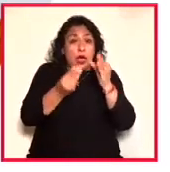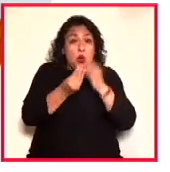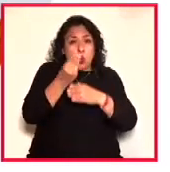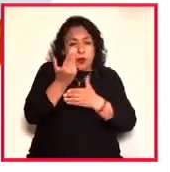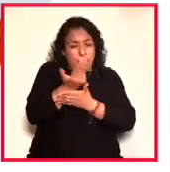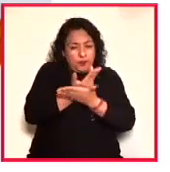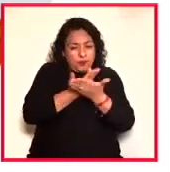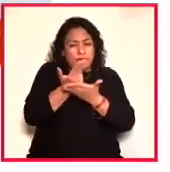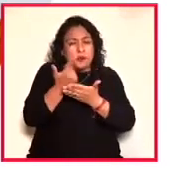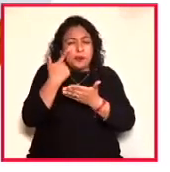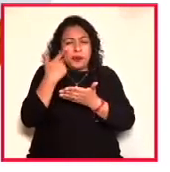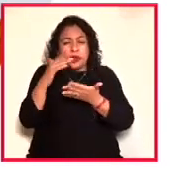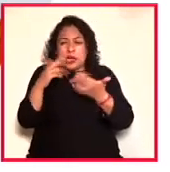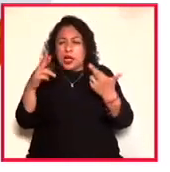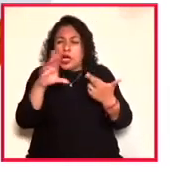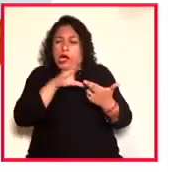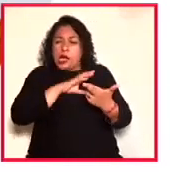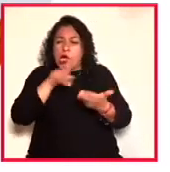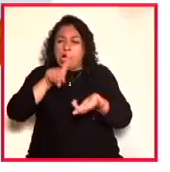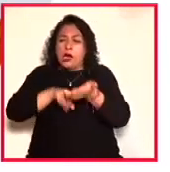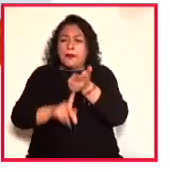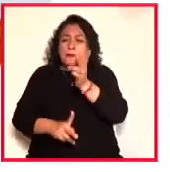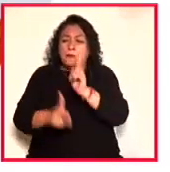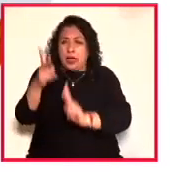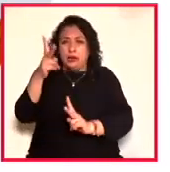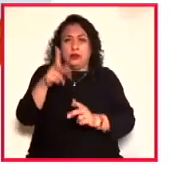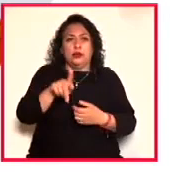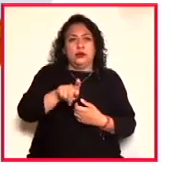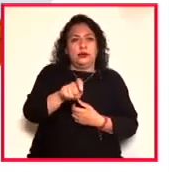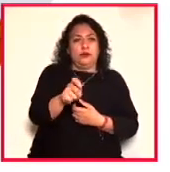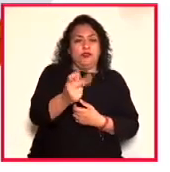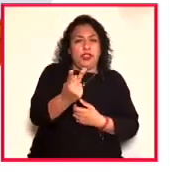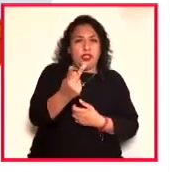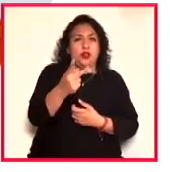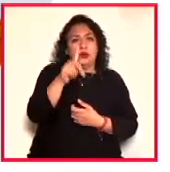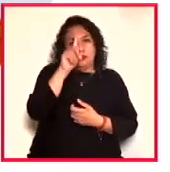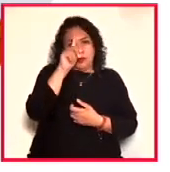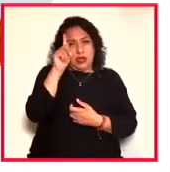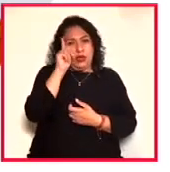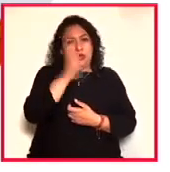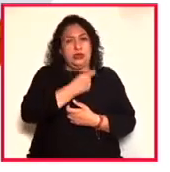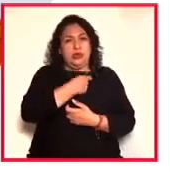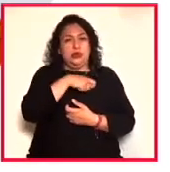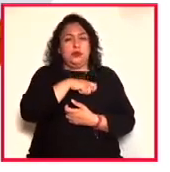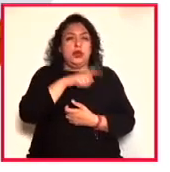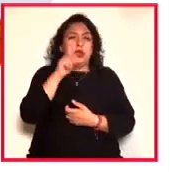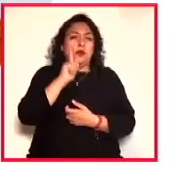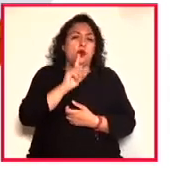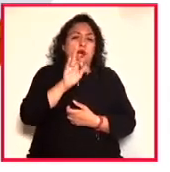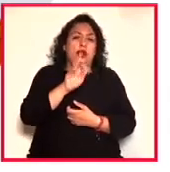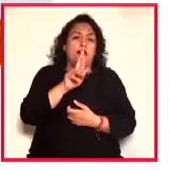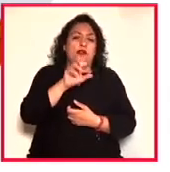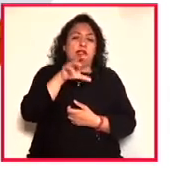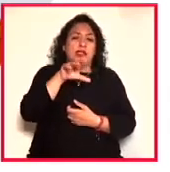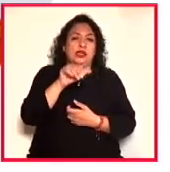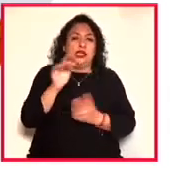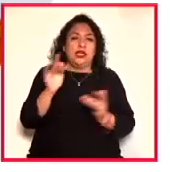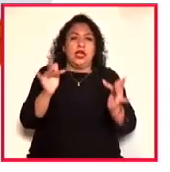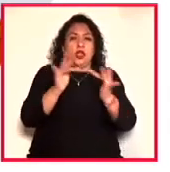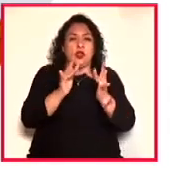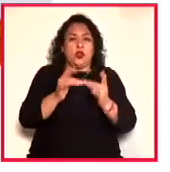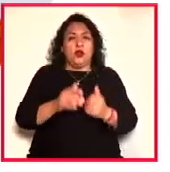relaciones afectivas entre las plantas. Para Canal 22, desde Madrid, España, Francina Islas, corresponsal.